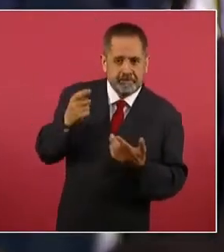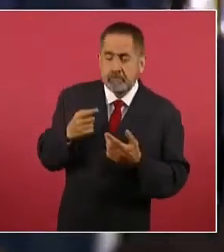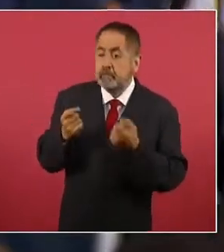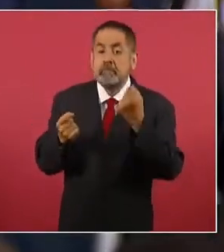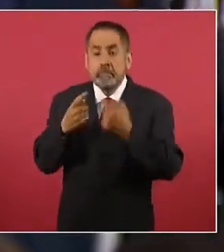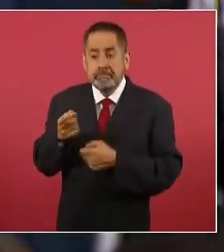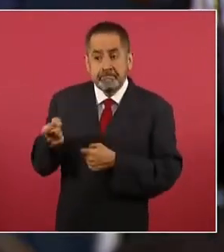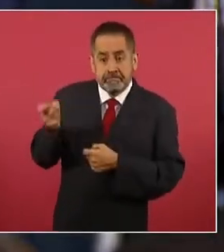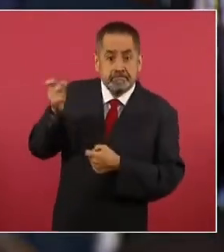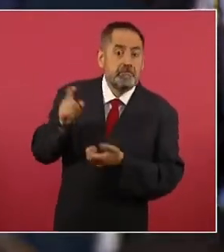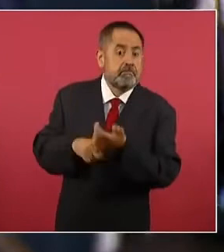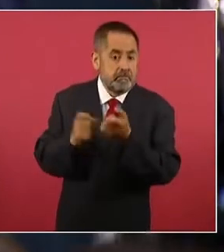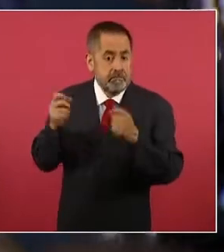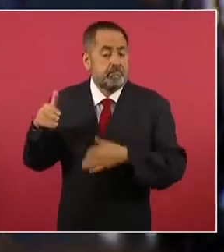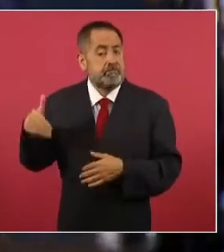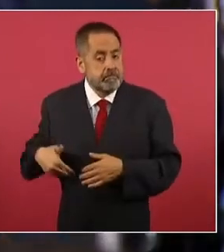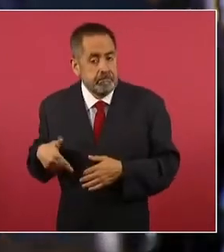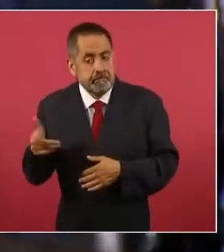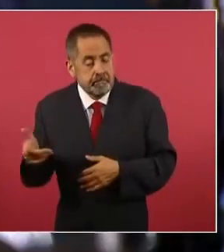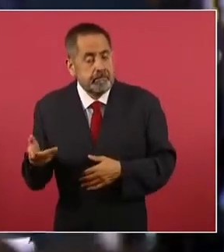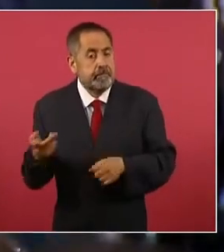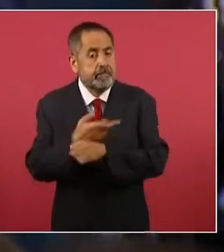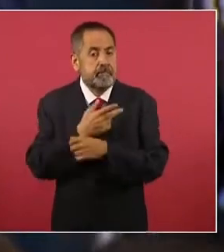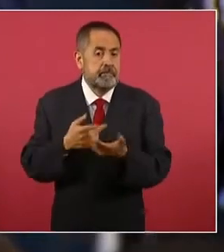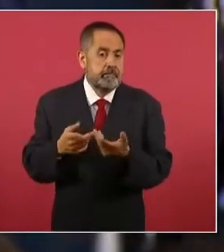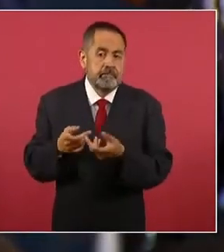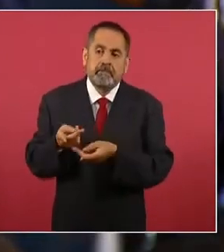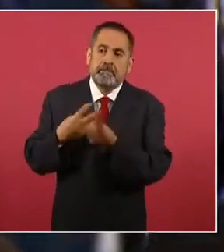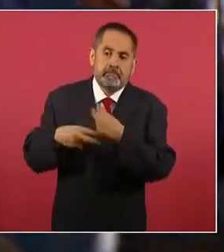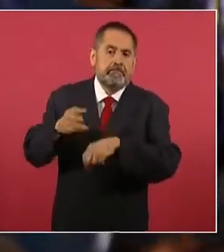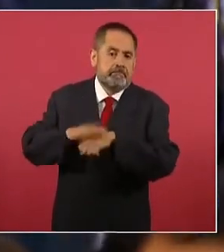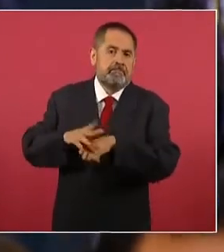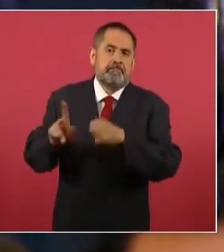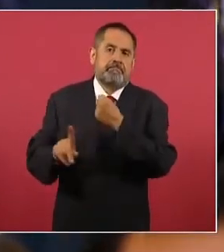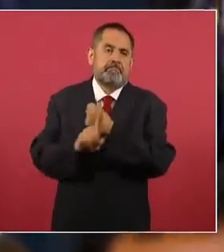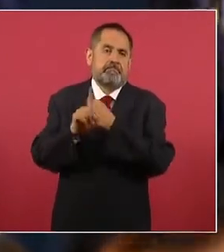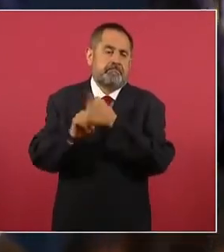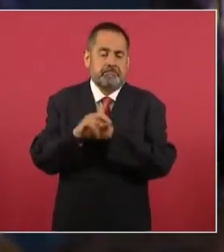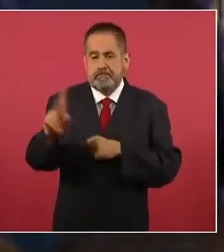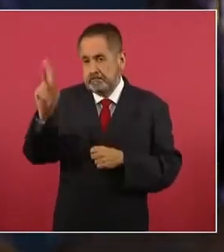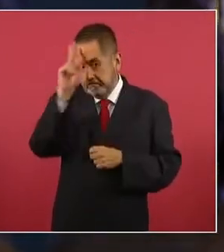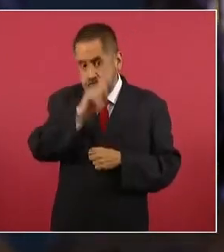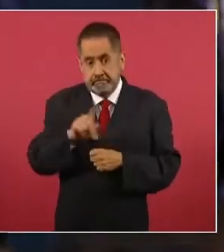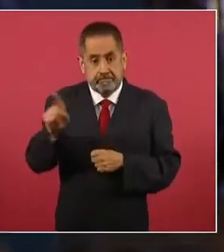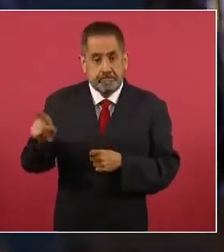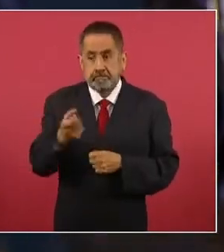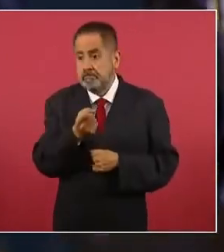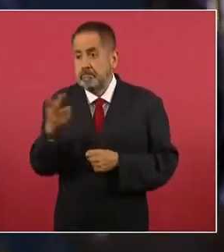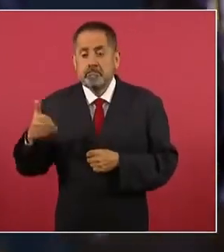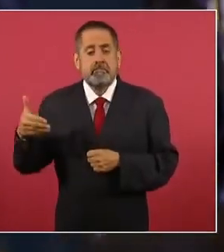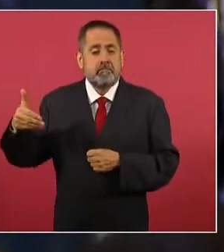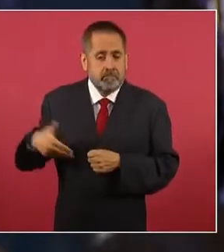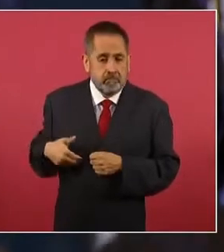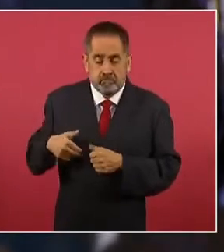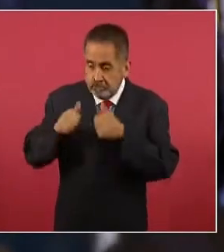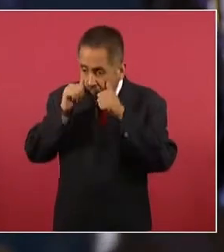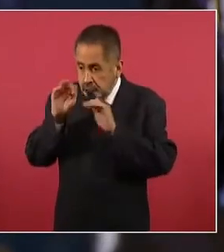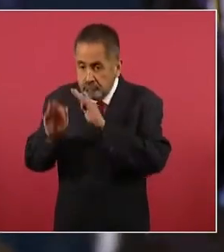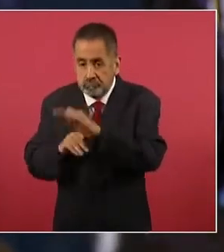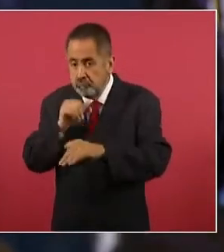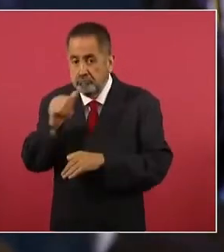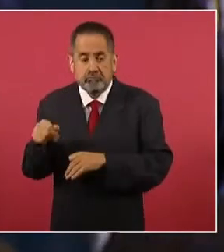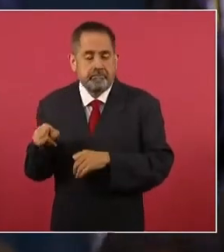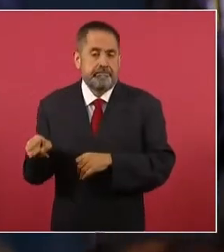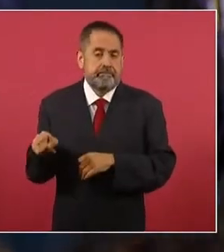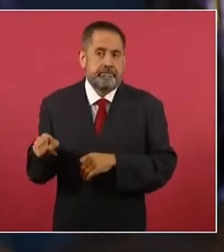heridas y ahora, para acabar el problema, de empeorar el problema, están heridos, no están atendidos y